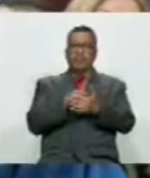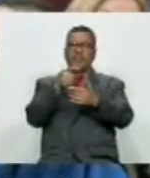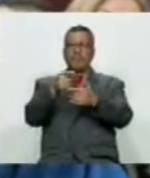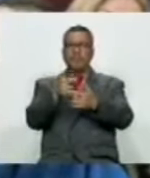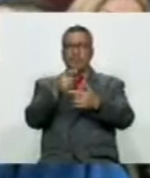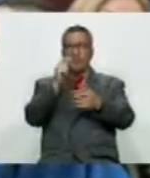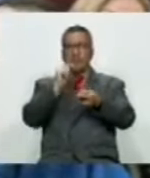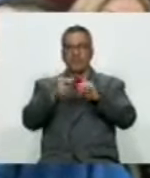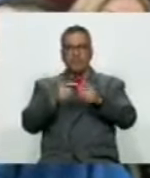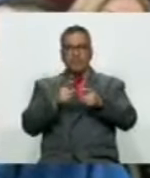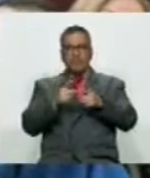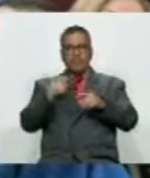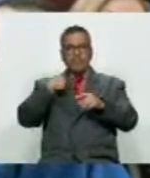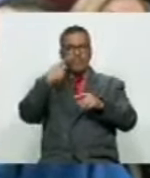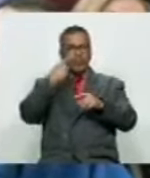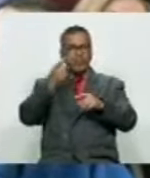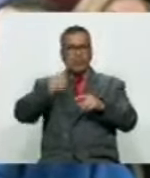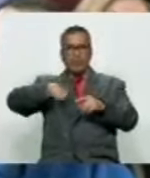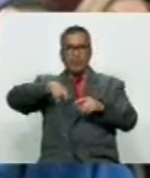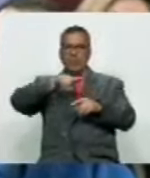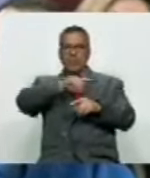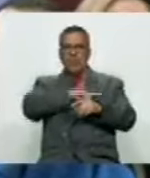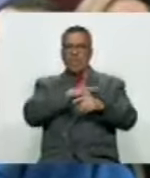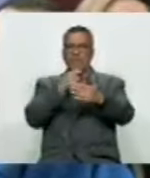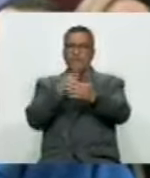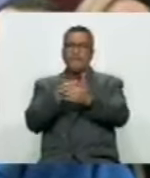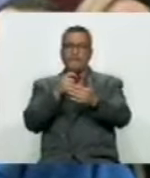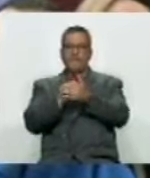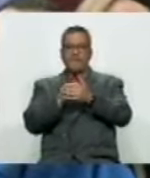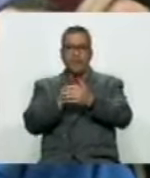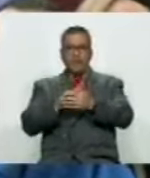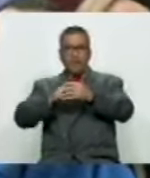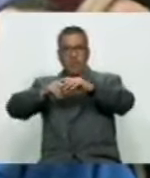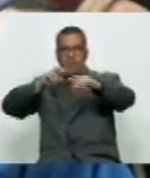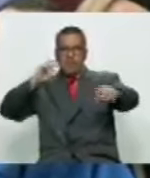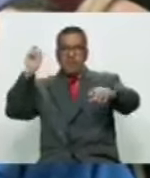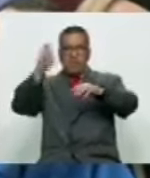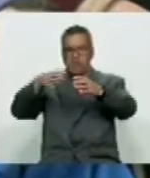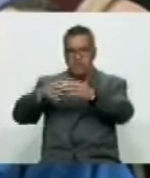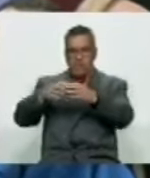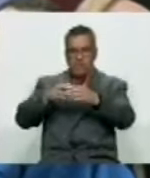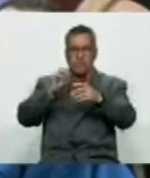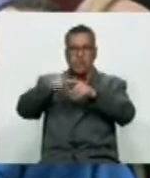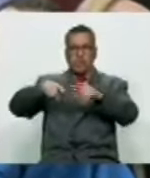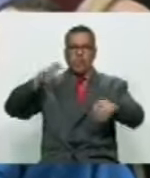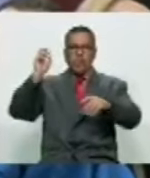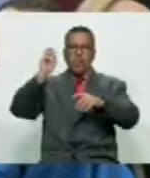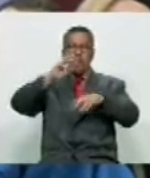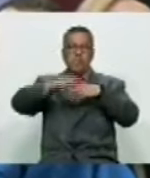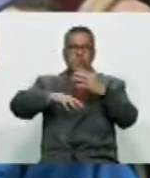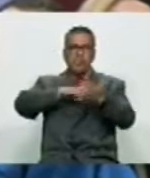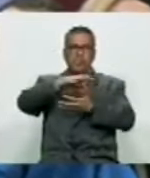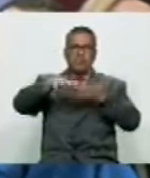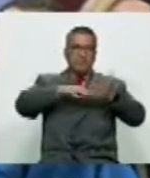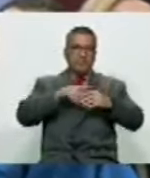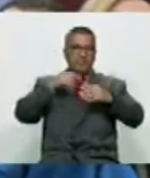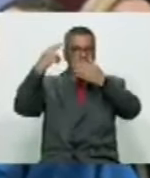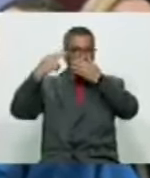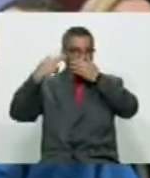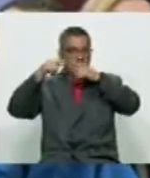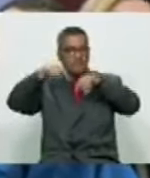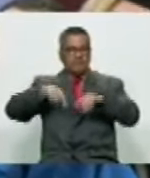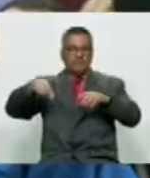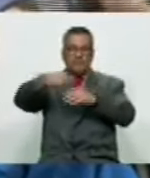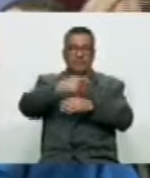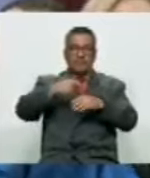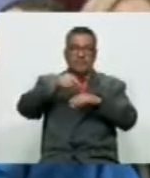reciben fondos y de repente las vemos nosotros financiando guarimbas, las vemos financiando hechos de terrorismo en el